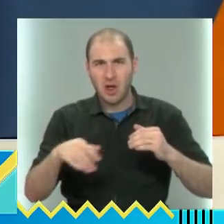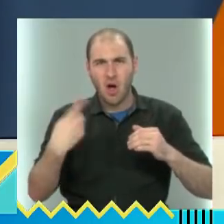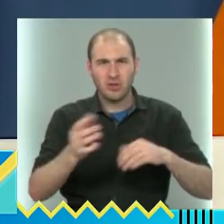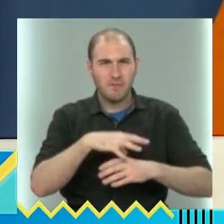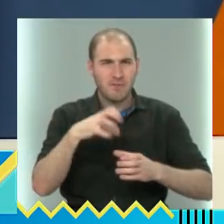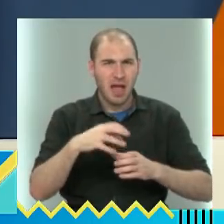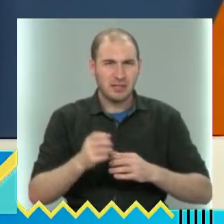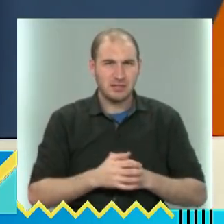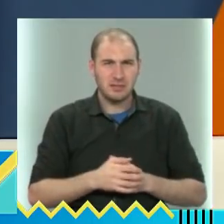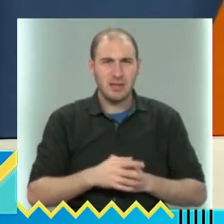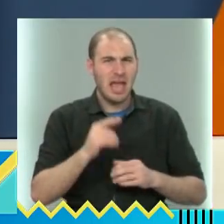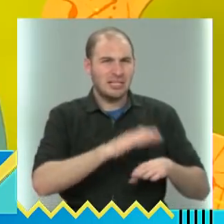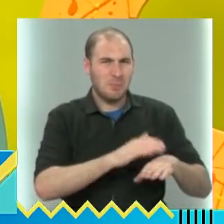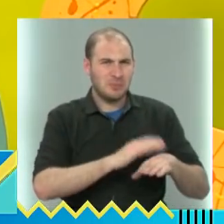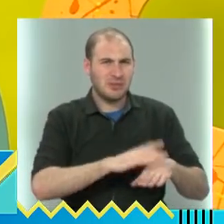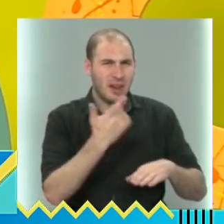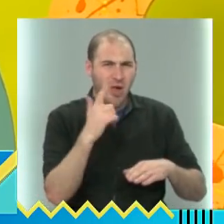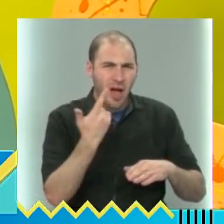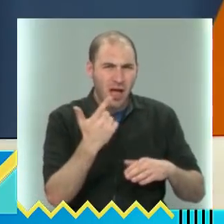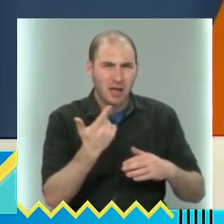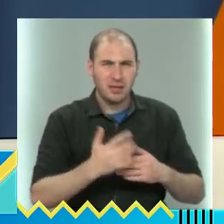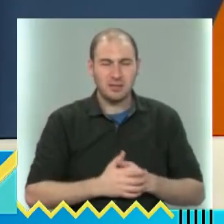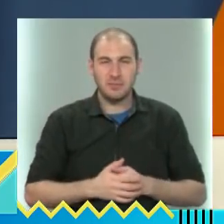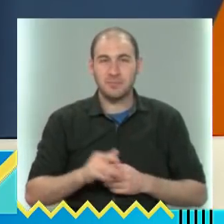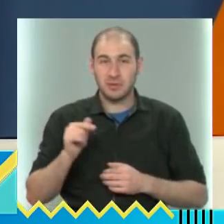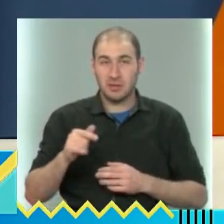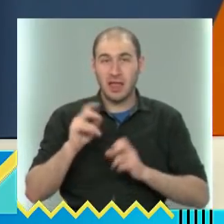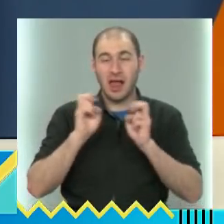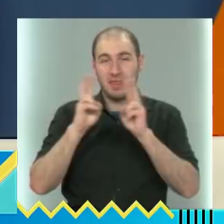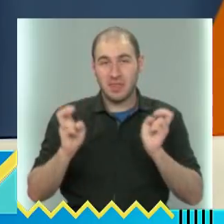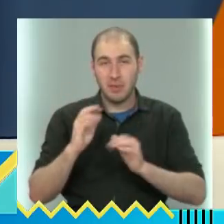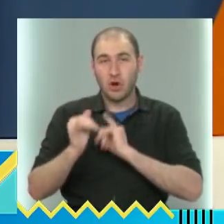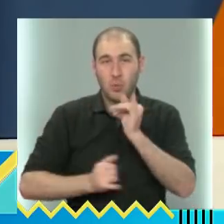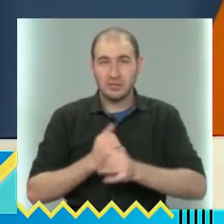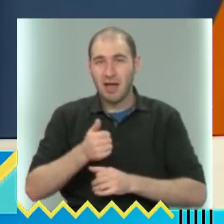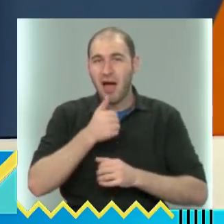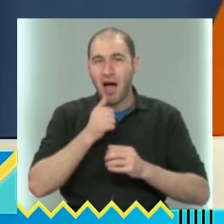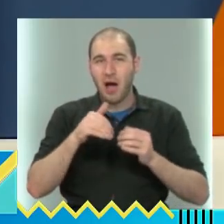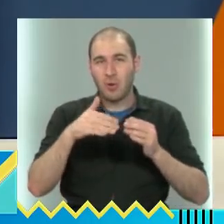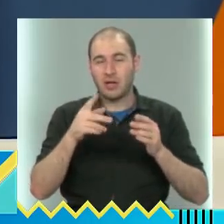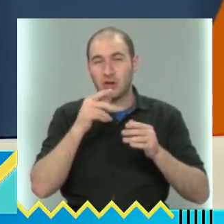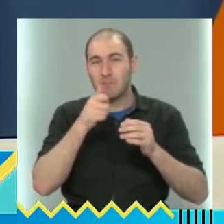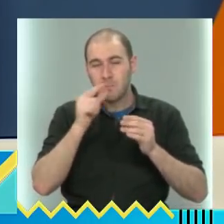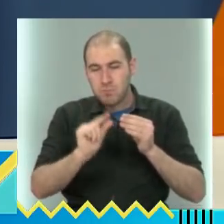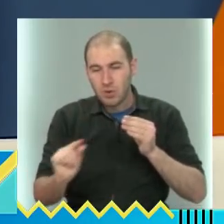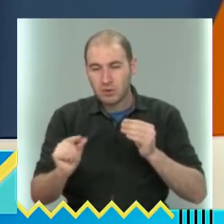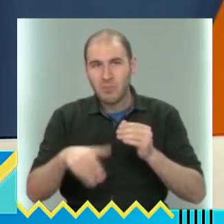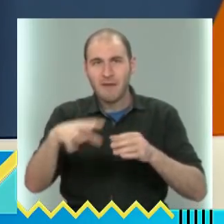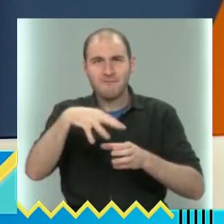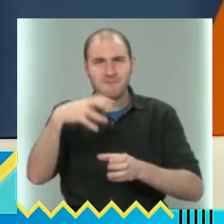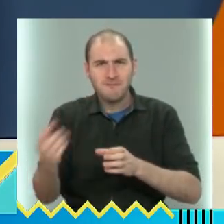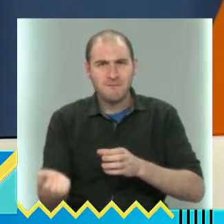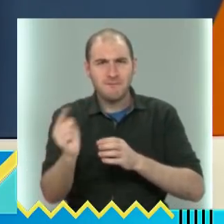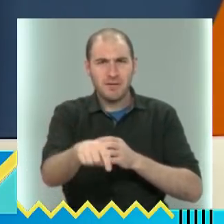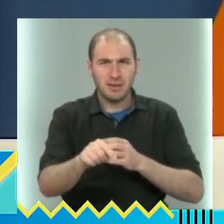fracking. Bueno, eso, una irresponsabilidad. De esta cuestión de decir que el agua del marginal del Atuel se había ido a fracking, de